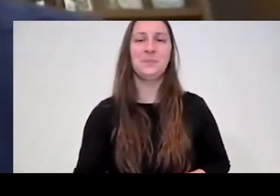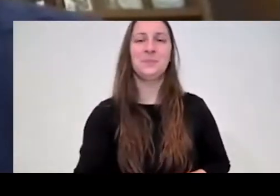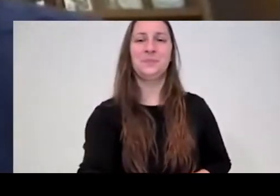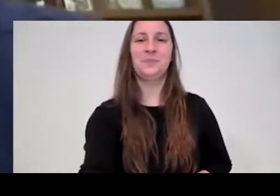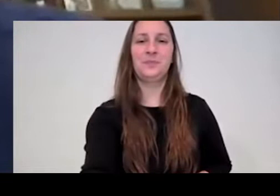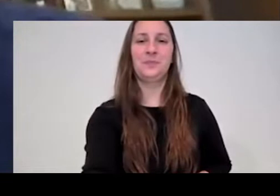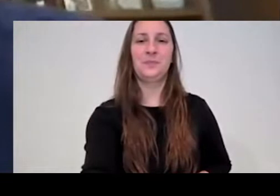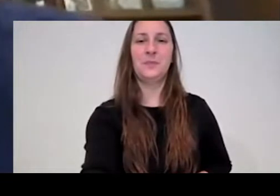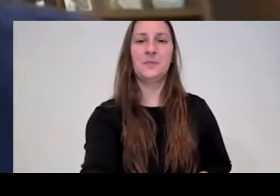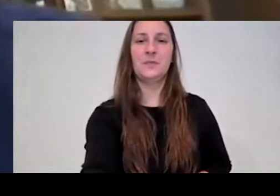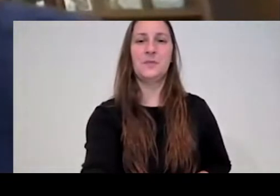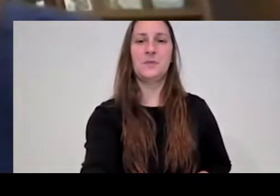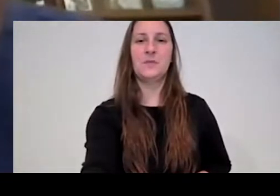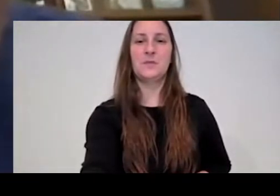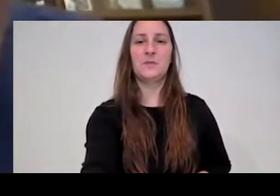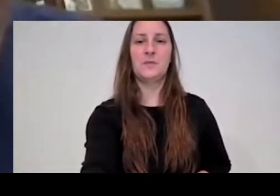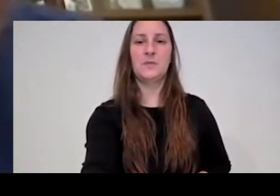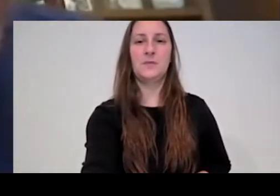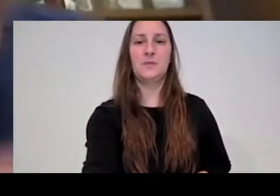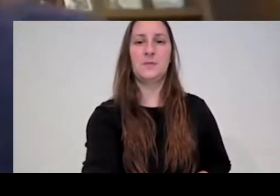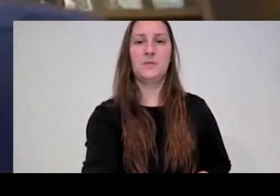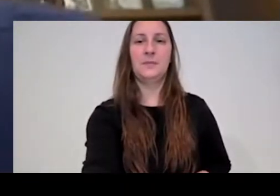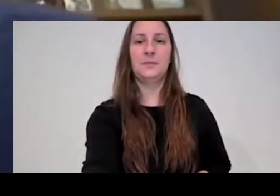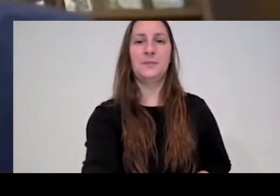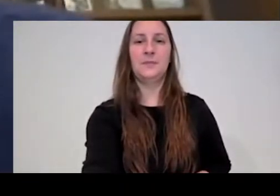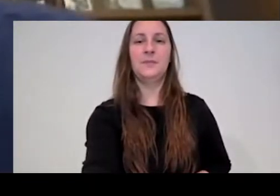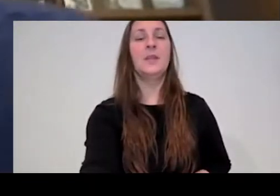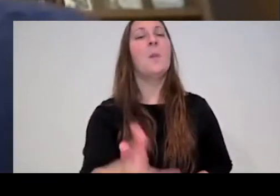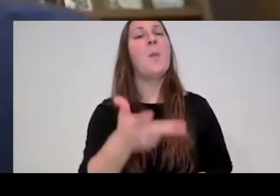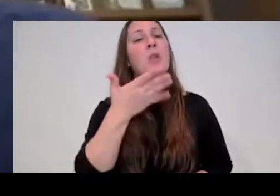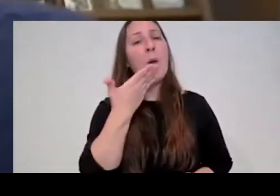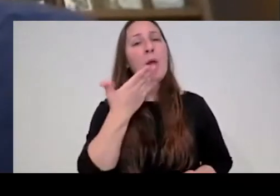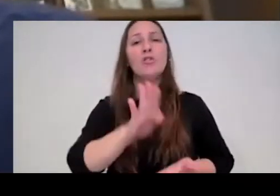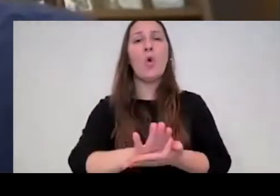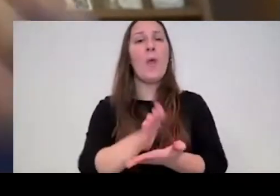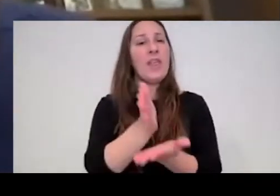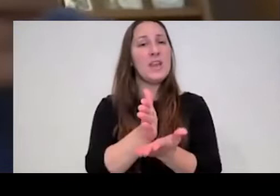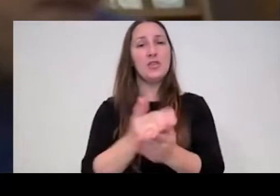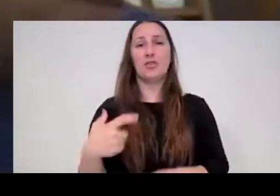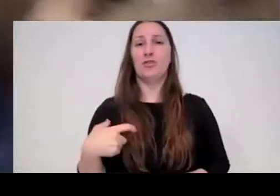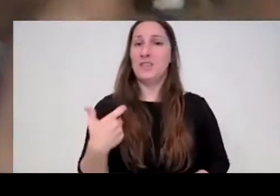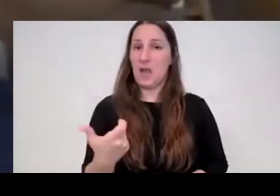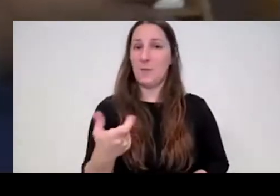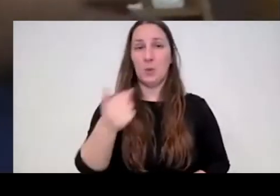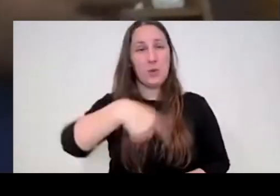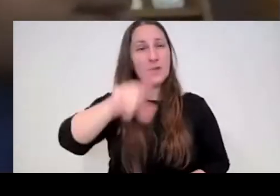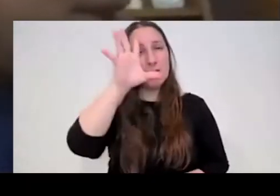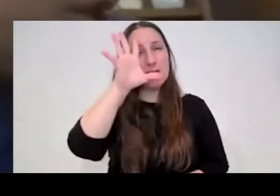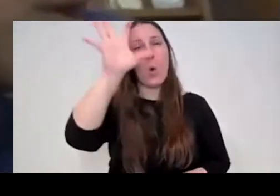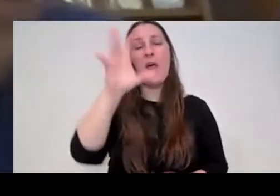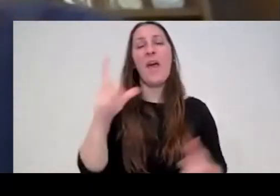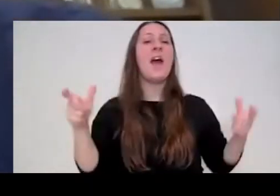Yo les decía que vamos a estar hablando del derecho sindical. Ustedes recordarán que la clase pasada, la reunión